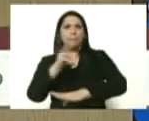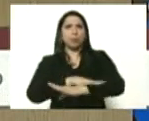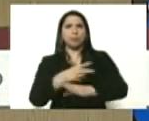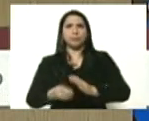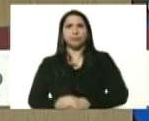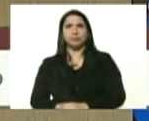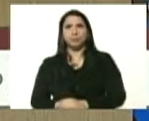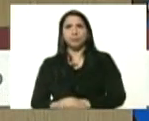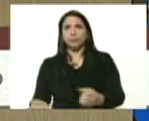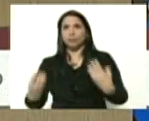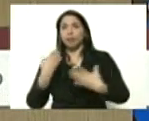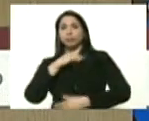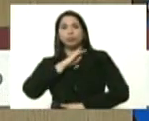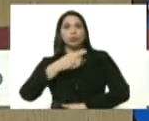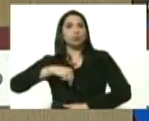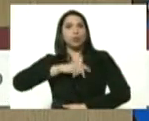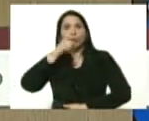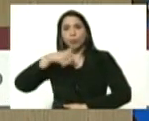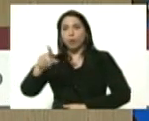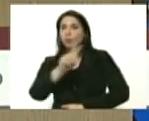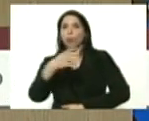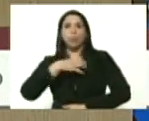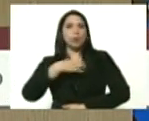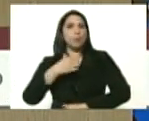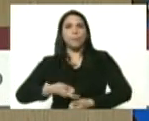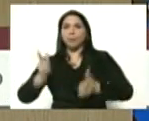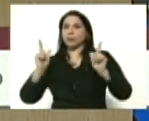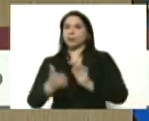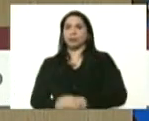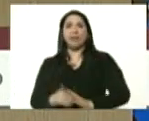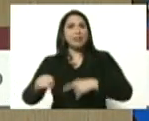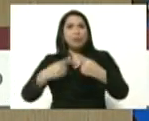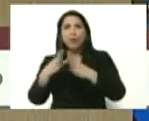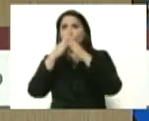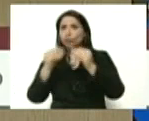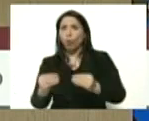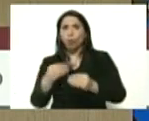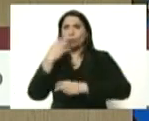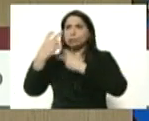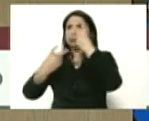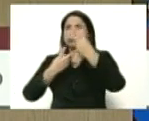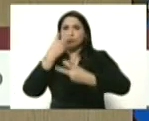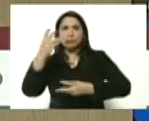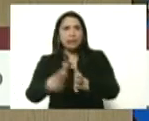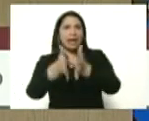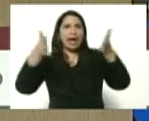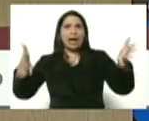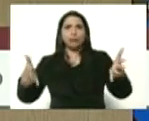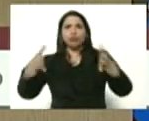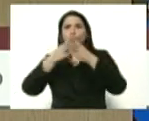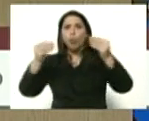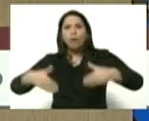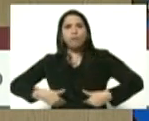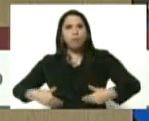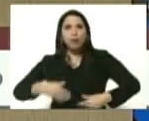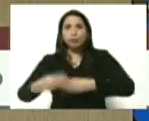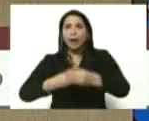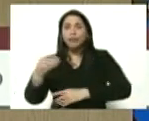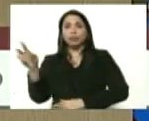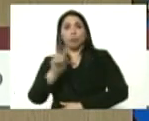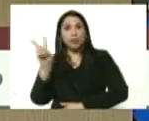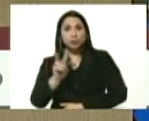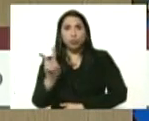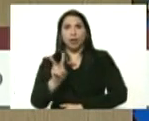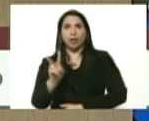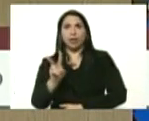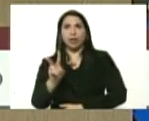genere enfermedad en nuestra población, bajo ningún concepto. Después de todo este camino recorrido y después de todo el esfuerzo que el gobierno